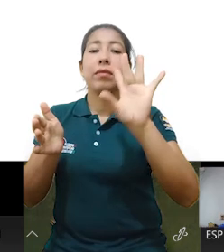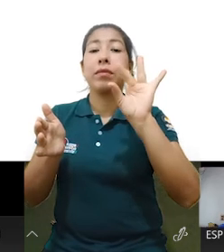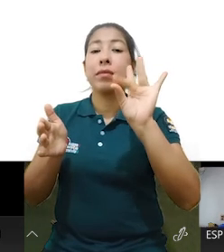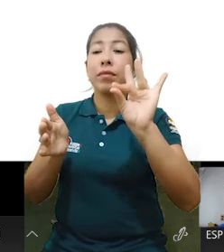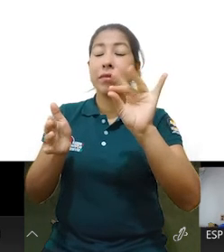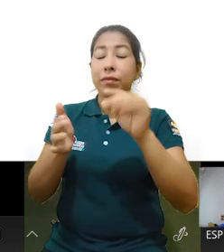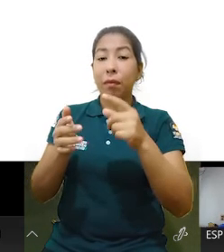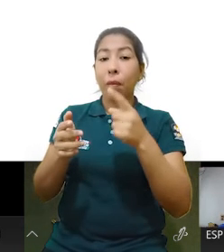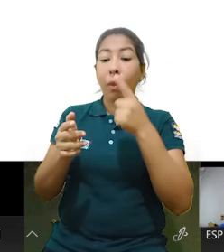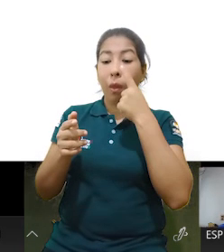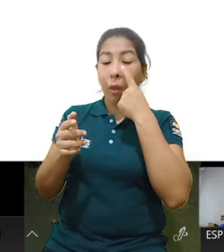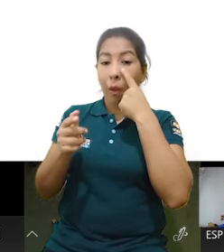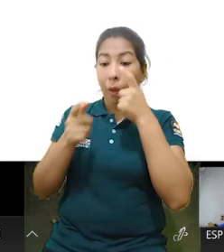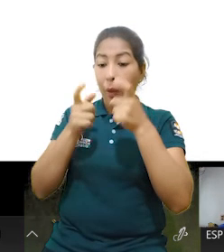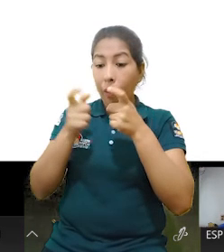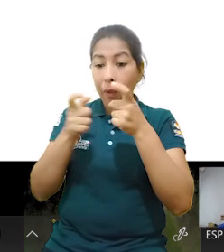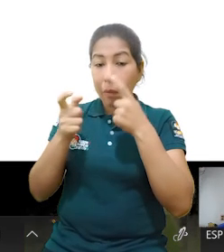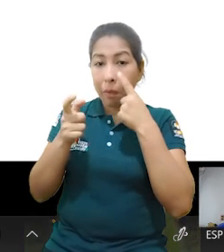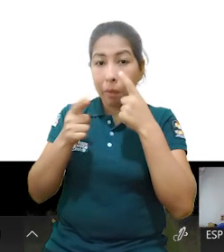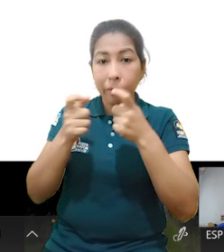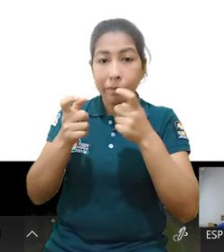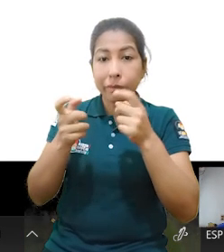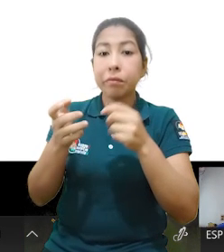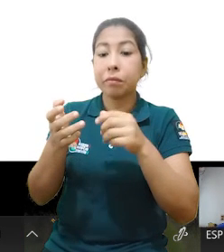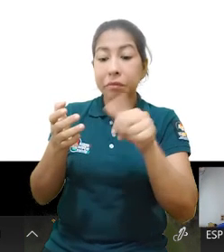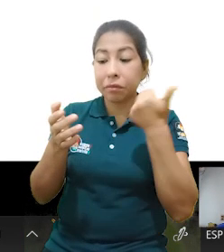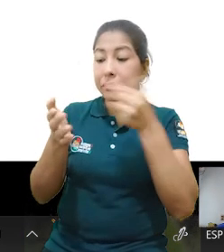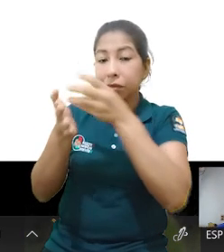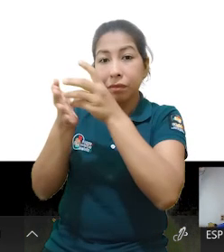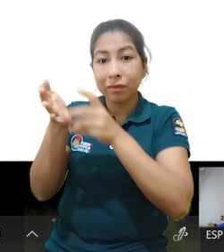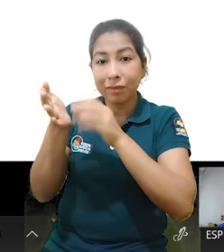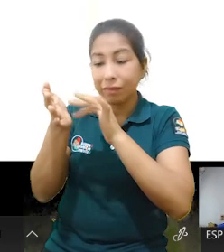1.58. Vamos a comprobar este resultado. Vamos a utilizar esta